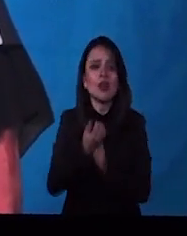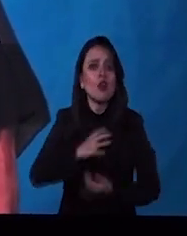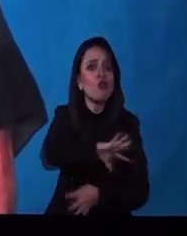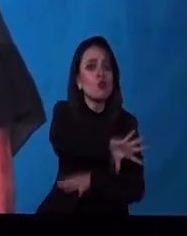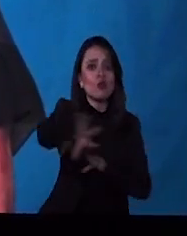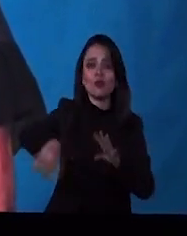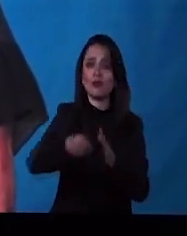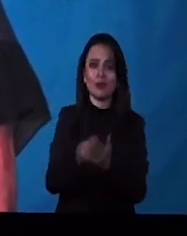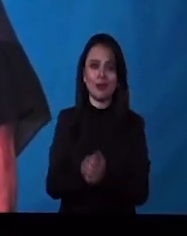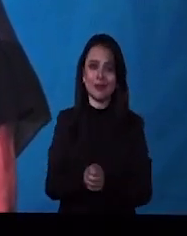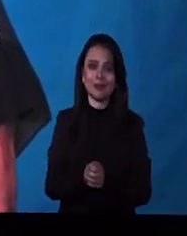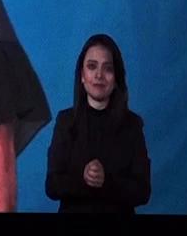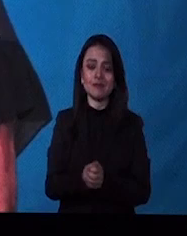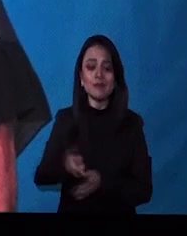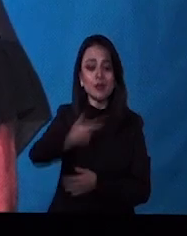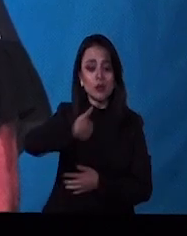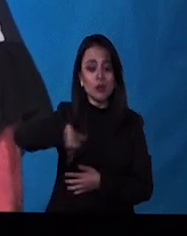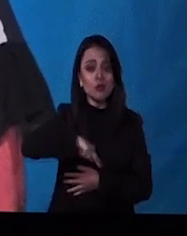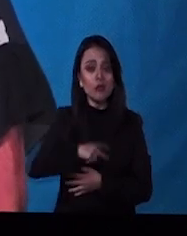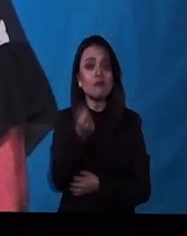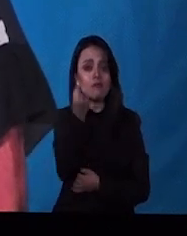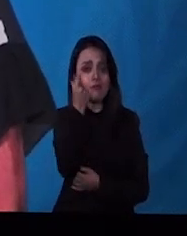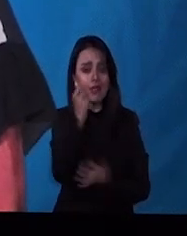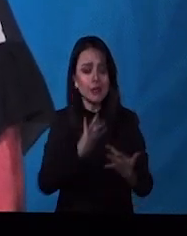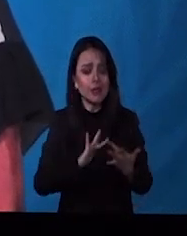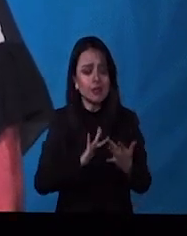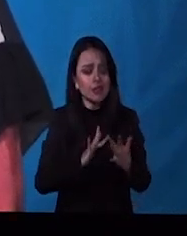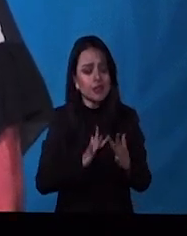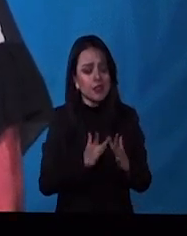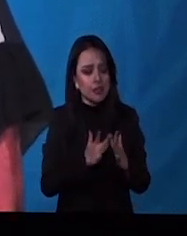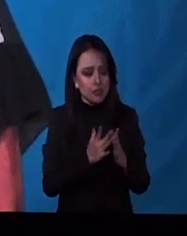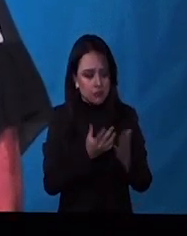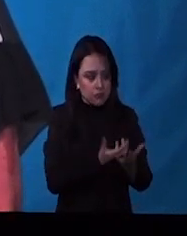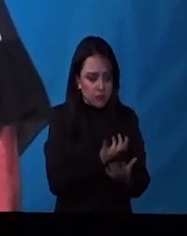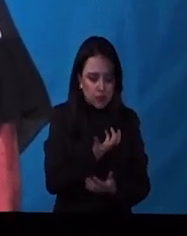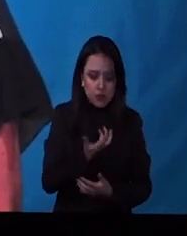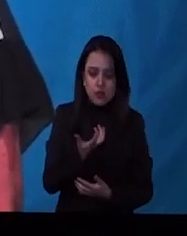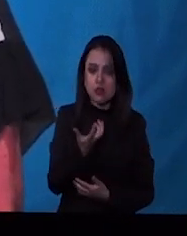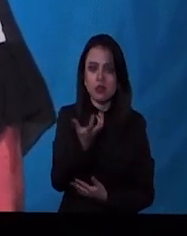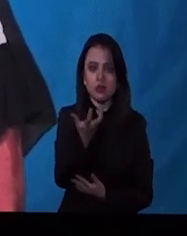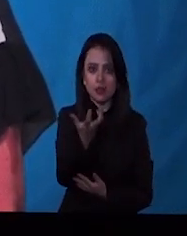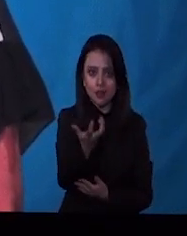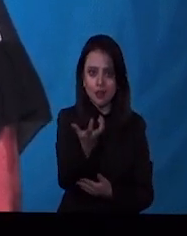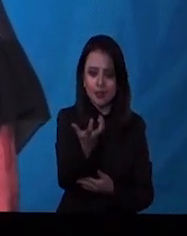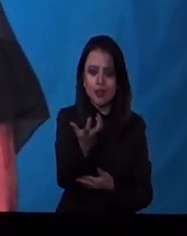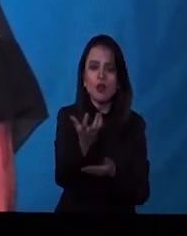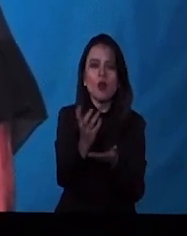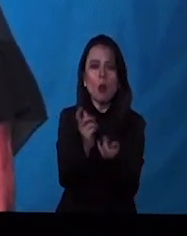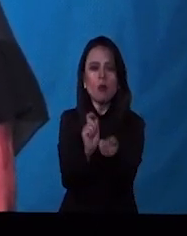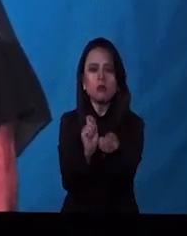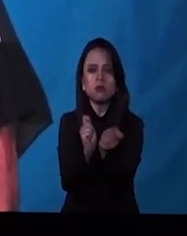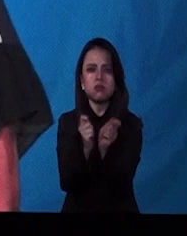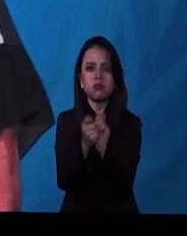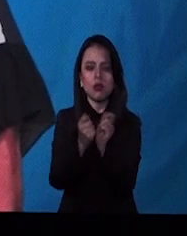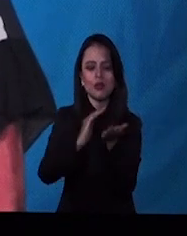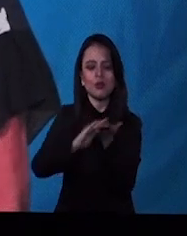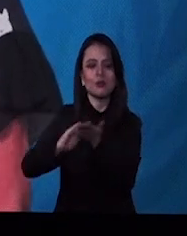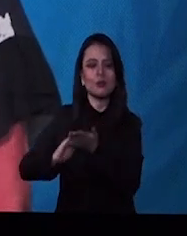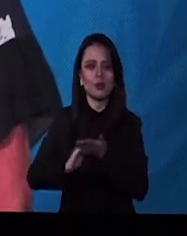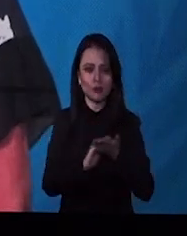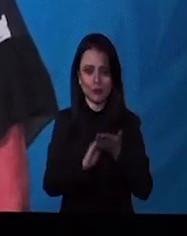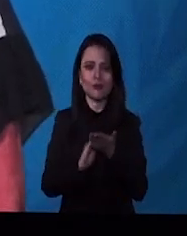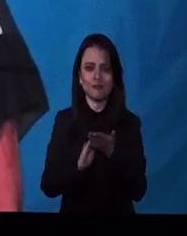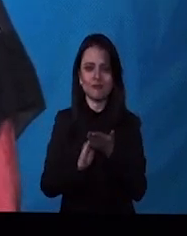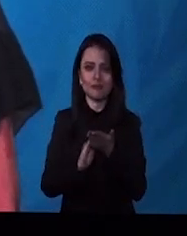ojos y puertas hacia la reconciliación, y por ello es un elemento fundamental del proceso de consolidación de la paz. Mi